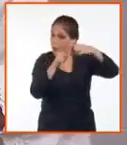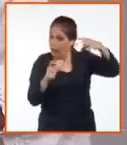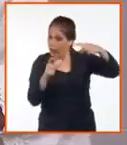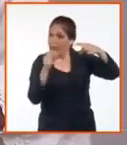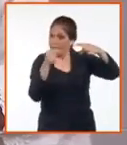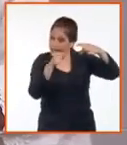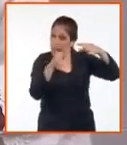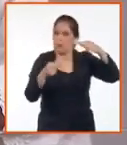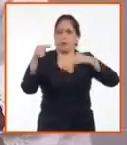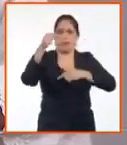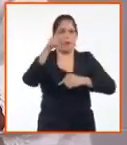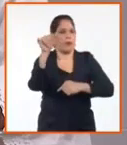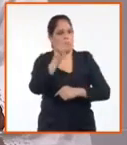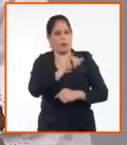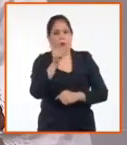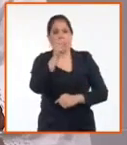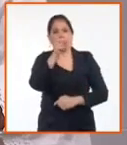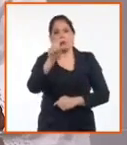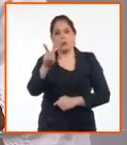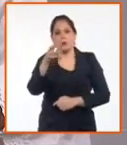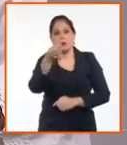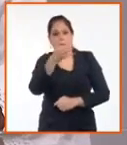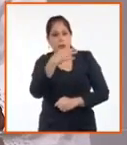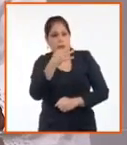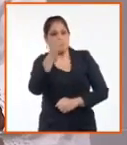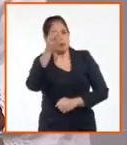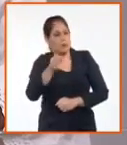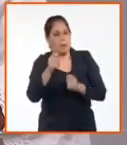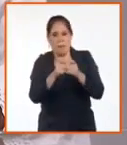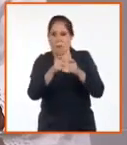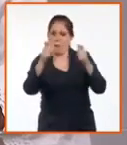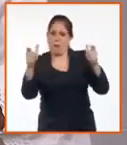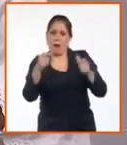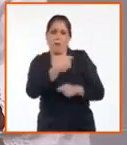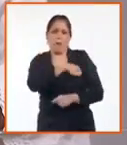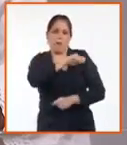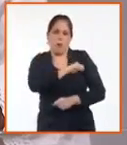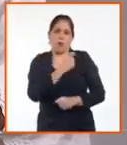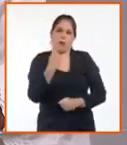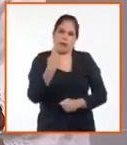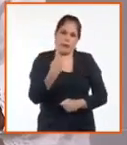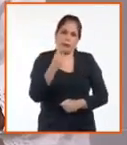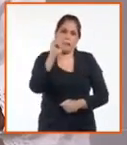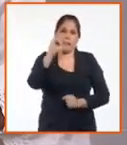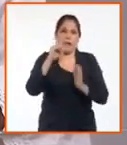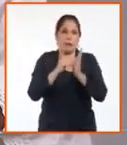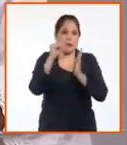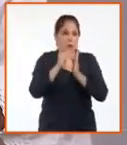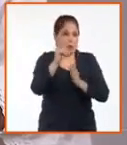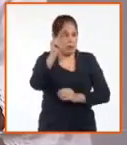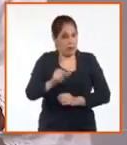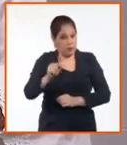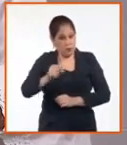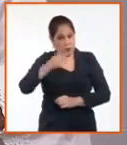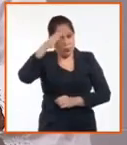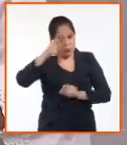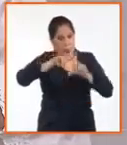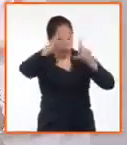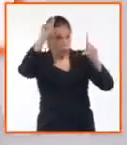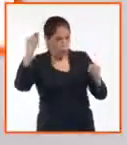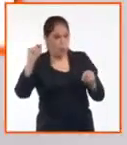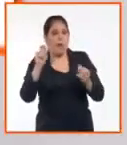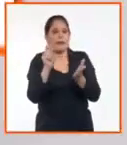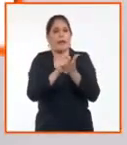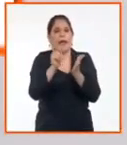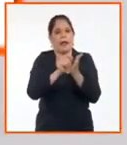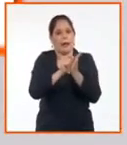que son los 12 medicamentos de mayor consumo porque hay casi 6 millones de cubanos que están inscritos en el tarjetón